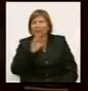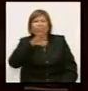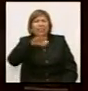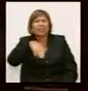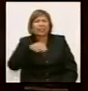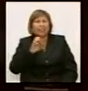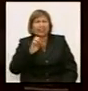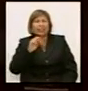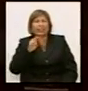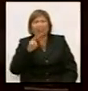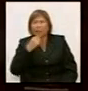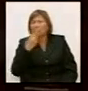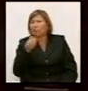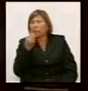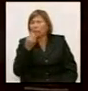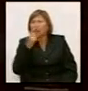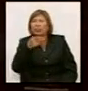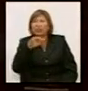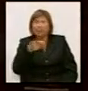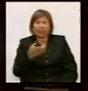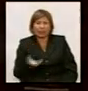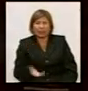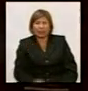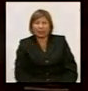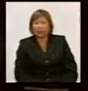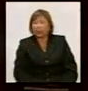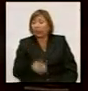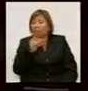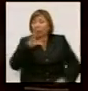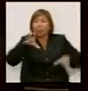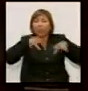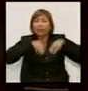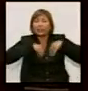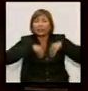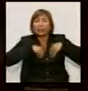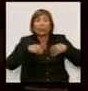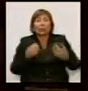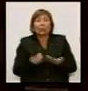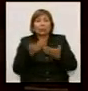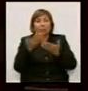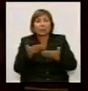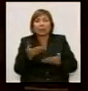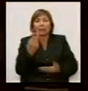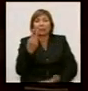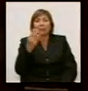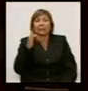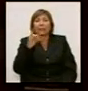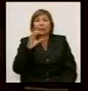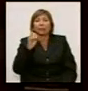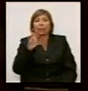Genaro, ¿por qué usted no aceptó la oferta de Víctor Raúl?